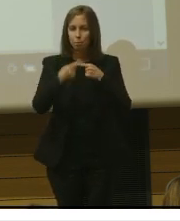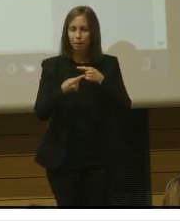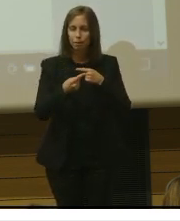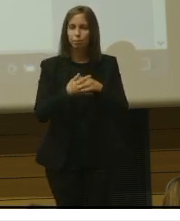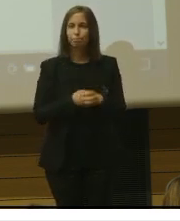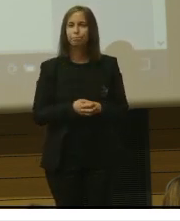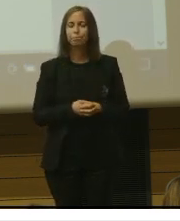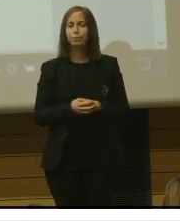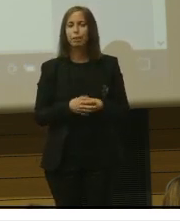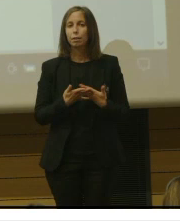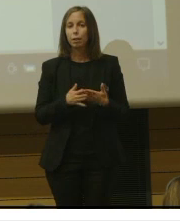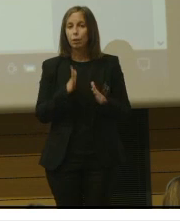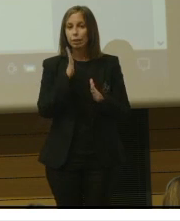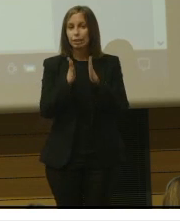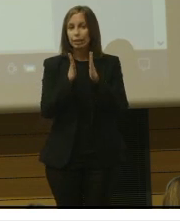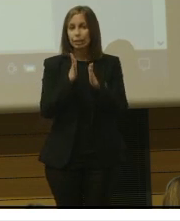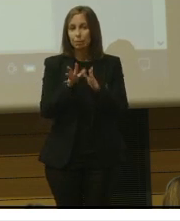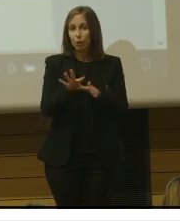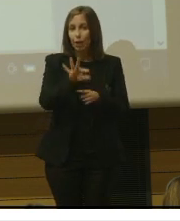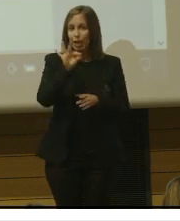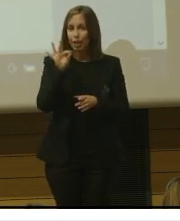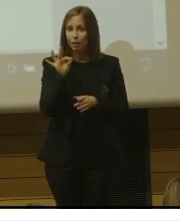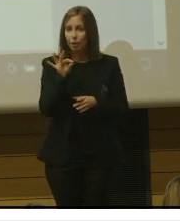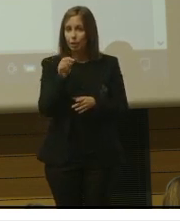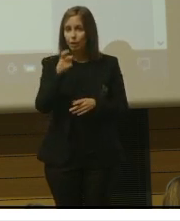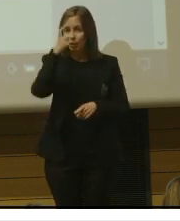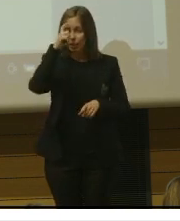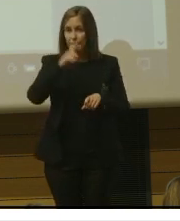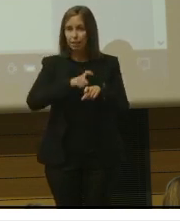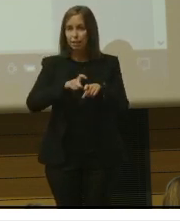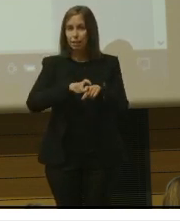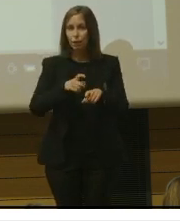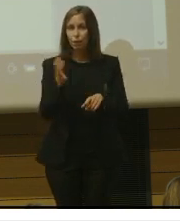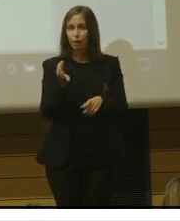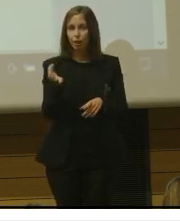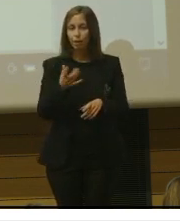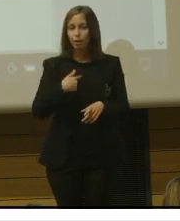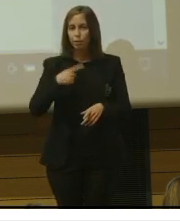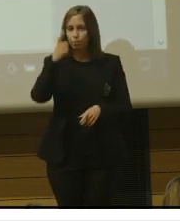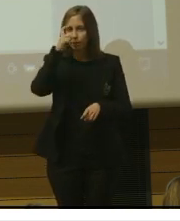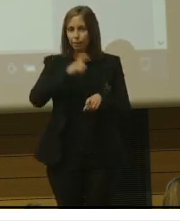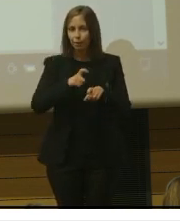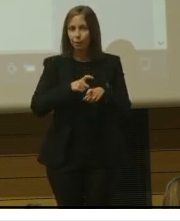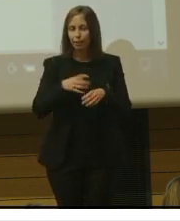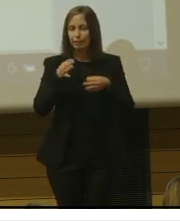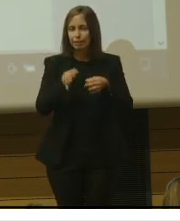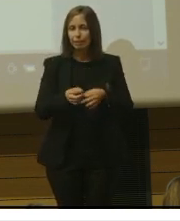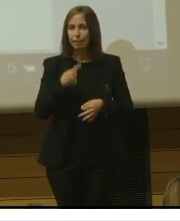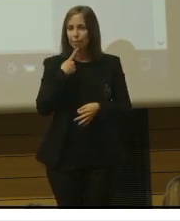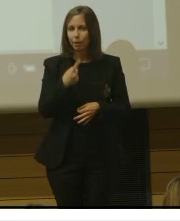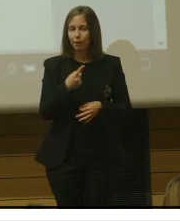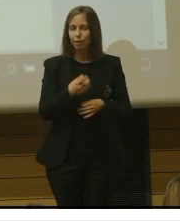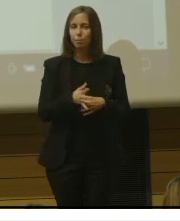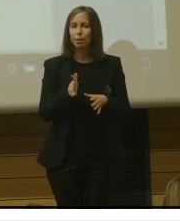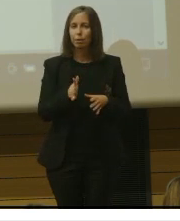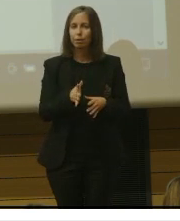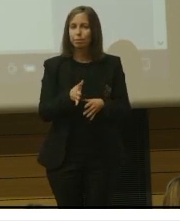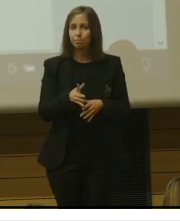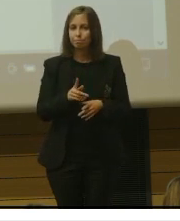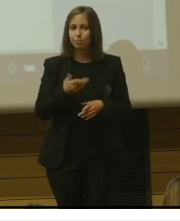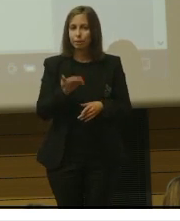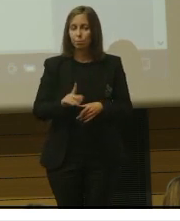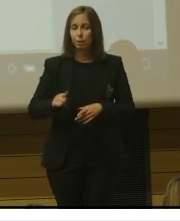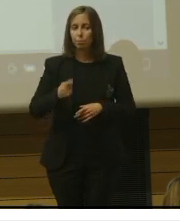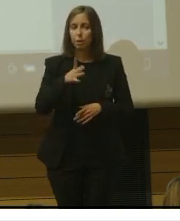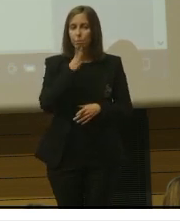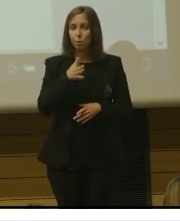caso, el tratamiento de elección debe ser un tratamiento psicológico. Bueno, yo soy psicóloga, ¿qué voy a decir? Esto lo decimos siempre, ¿no? Pero en este caso más todavía, ¿no? Por una cuestión